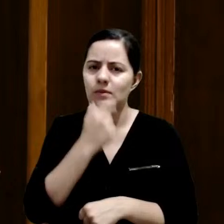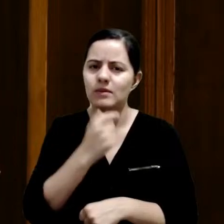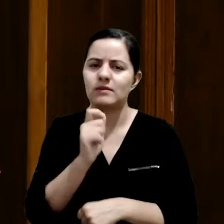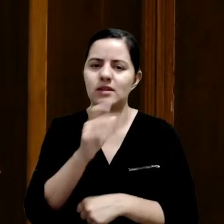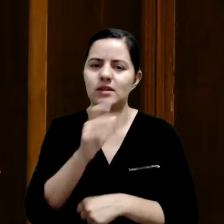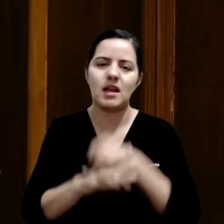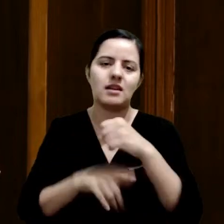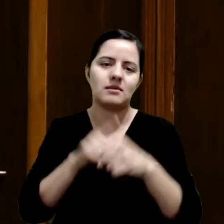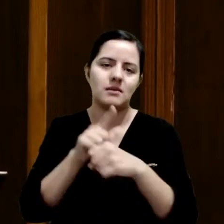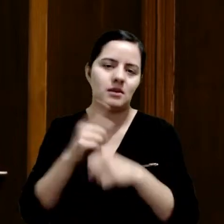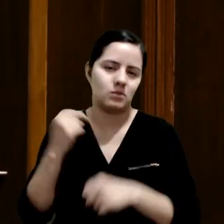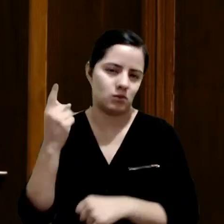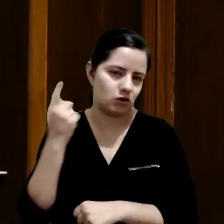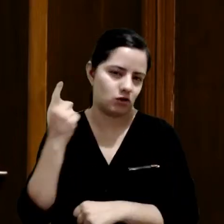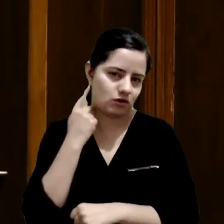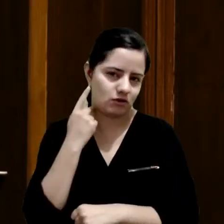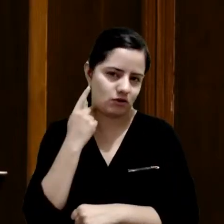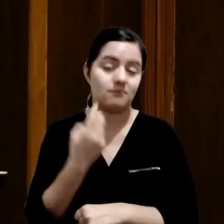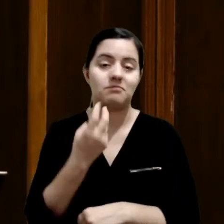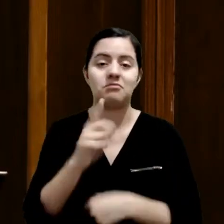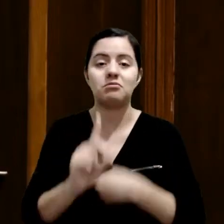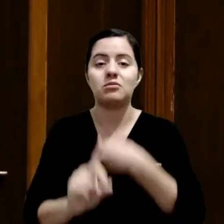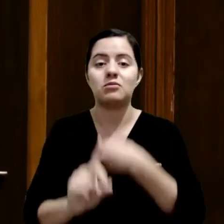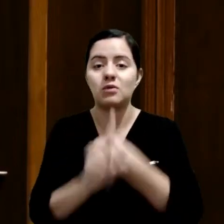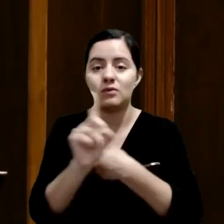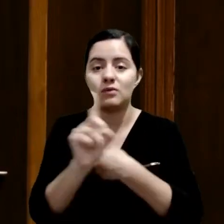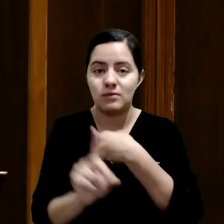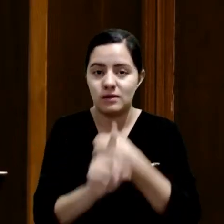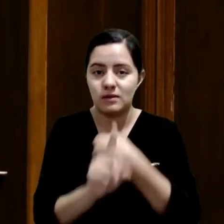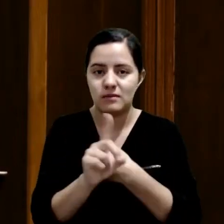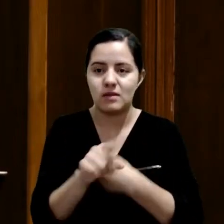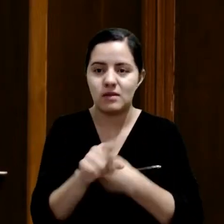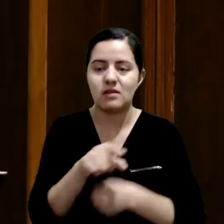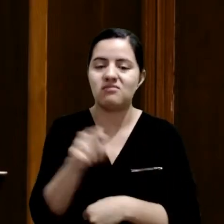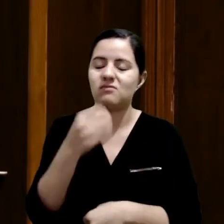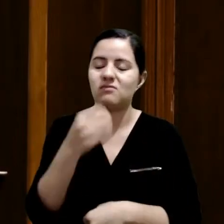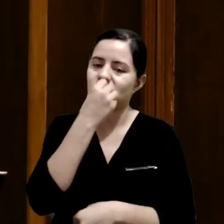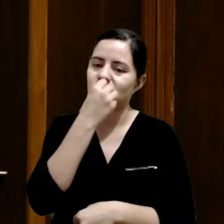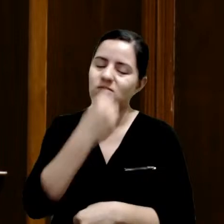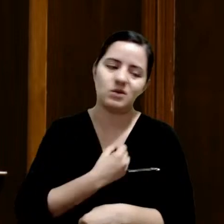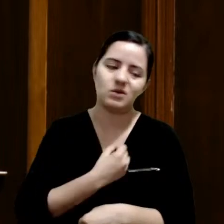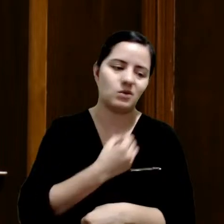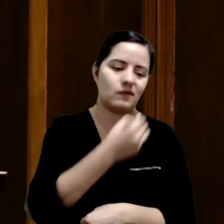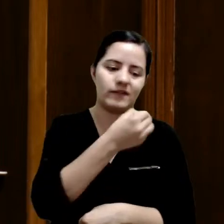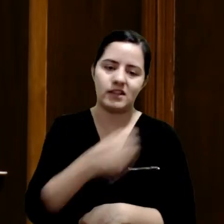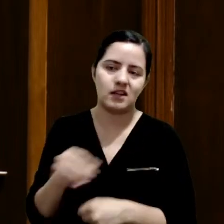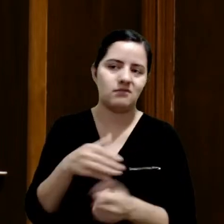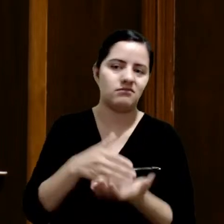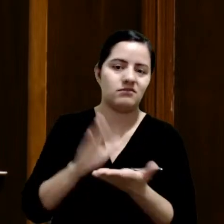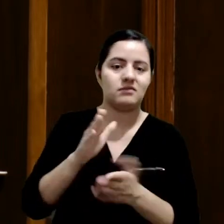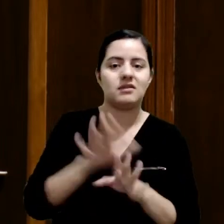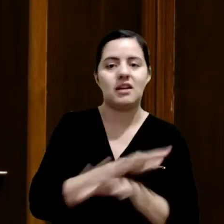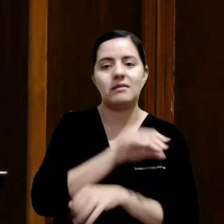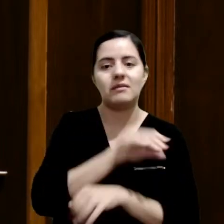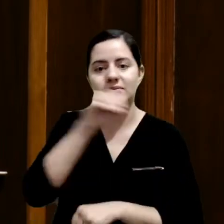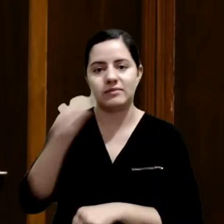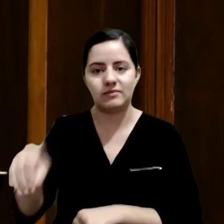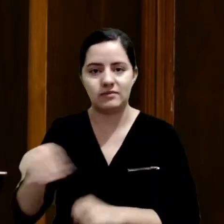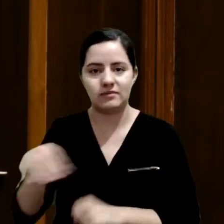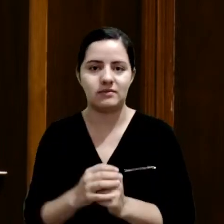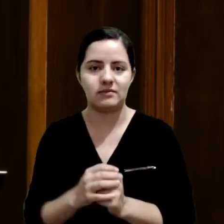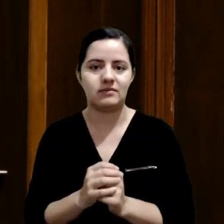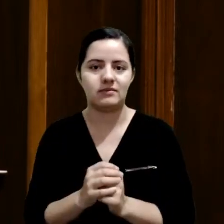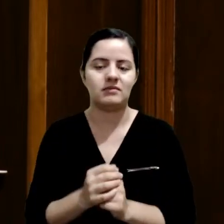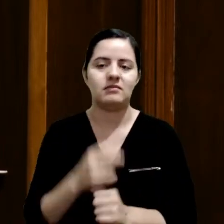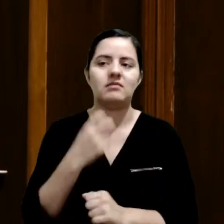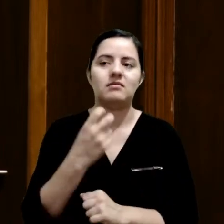entonces comenzaron los problemas. La migración forzada se convirtió en una moneda de cambio bélica,